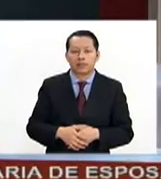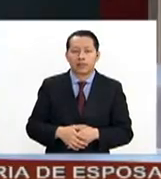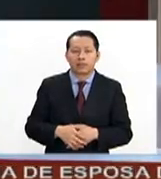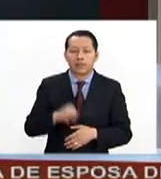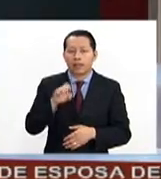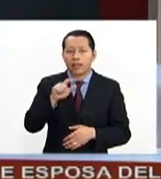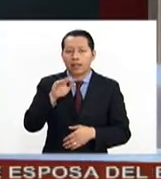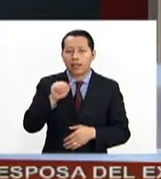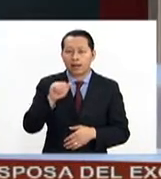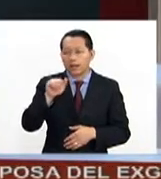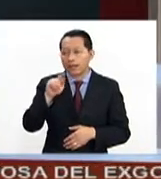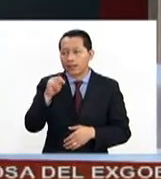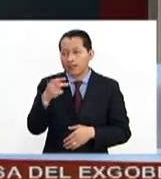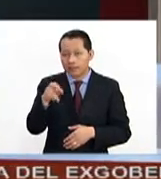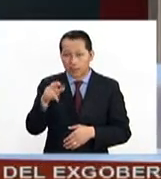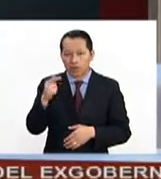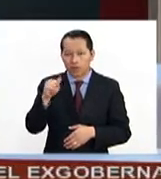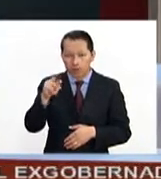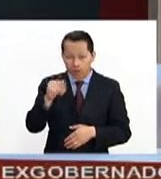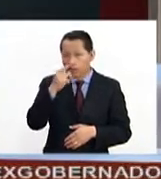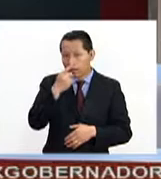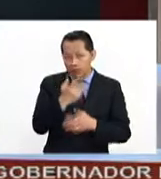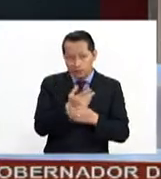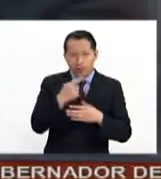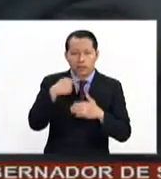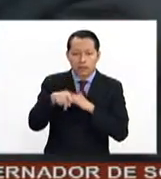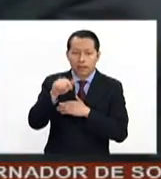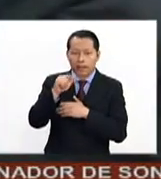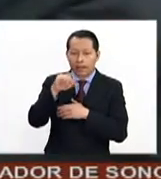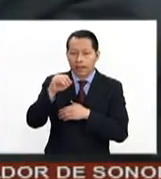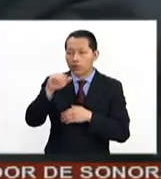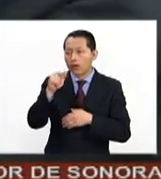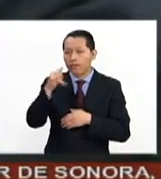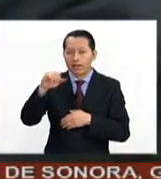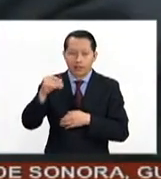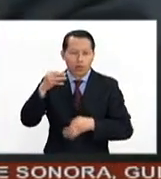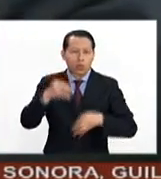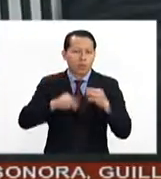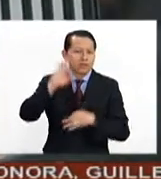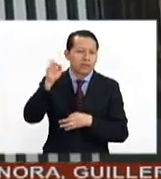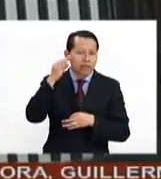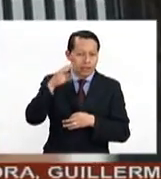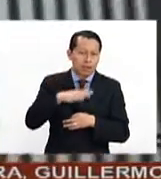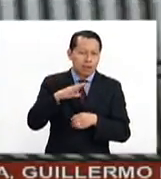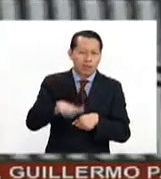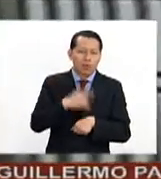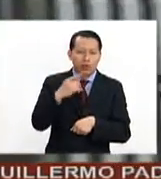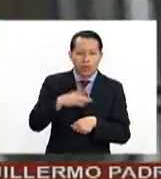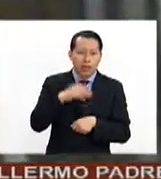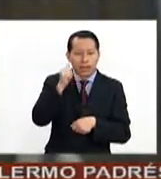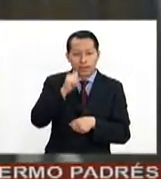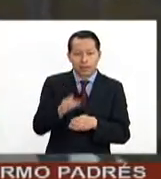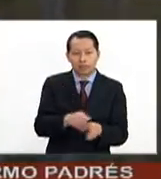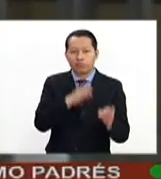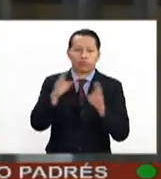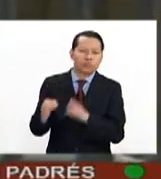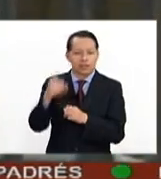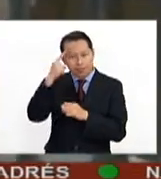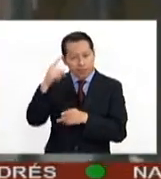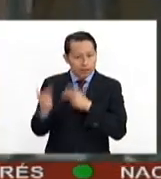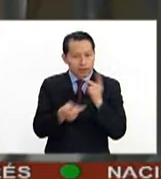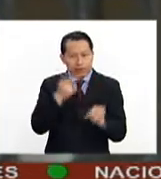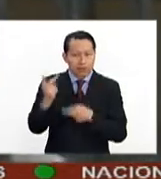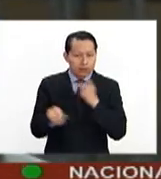Elba Esther Gordillo informó que va a denunciar penalmente a Alejandro Caballero, el juez federal que lleva su caso, esto por posponer la diligencia de